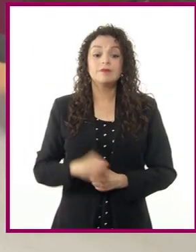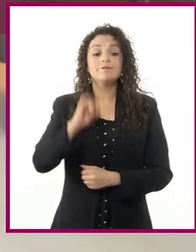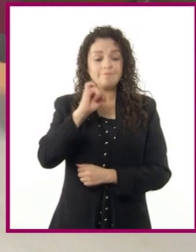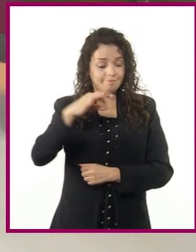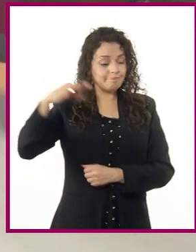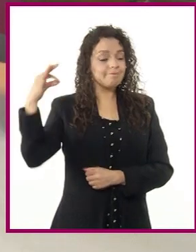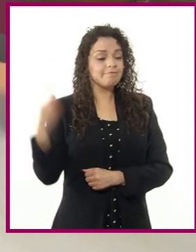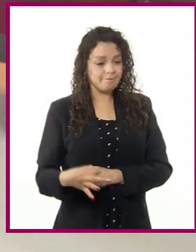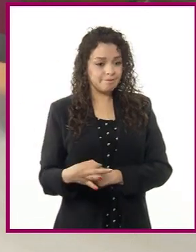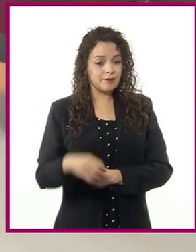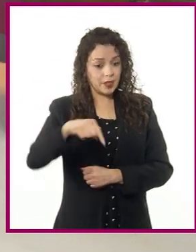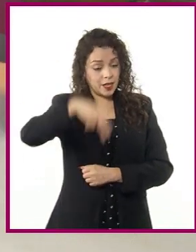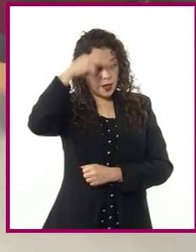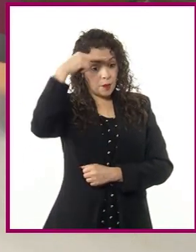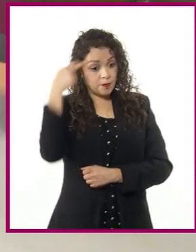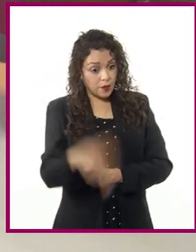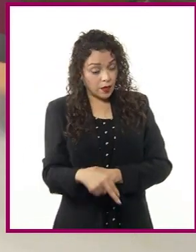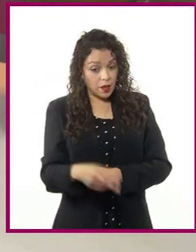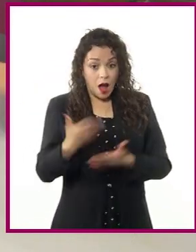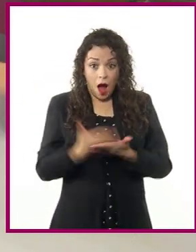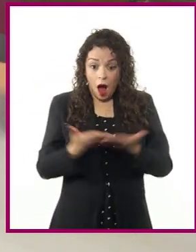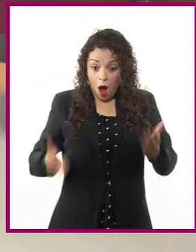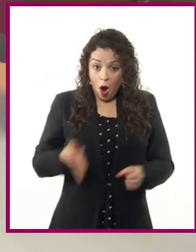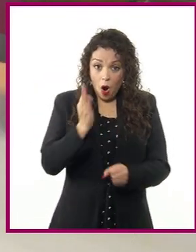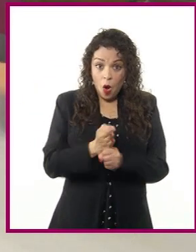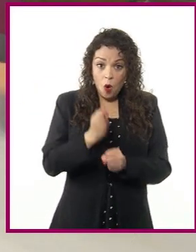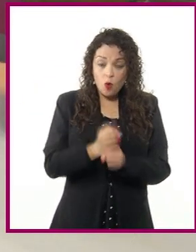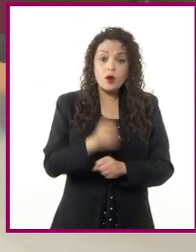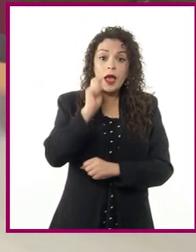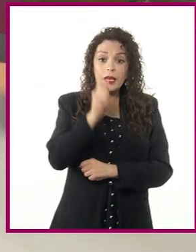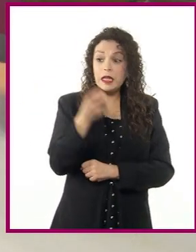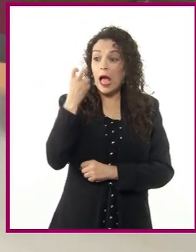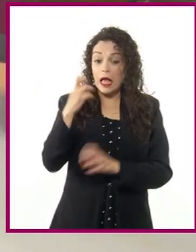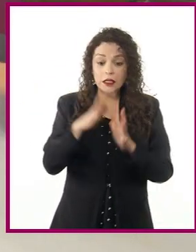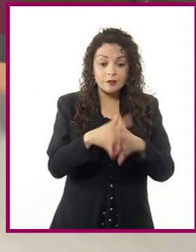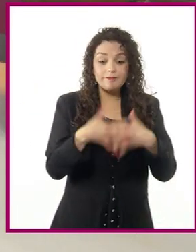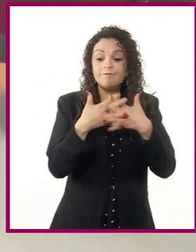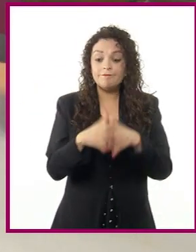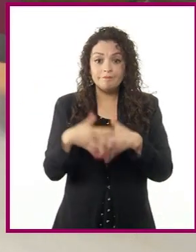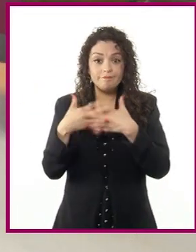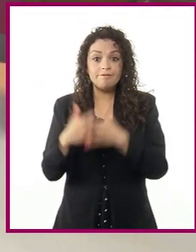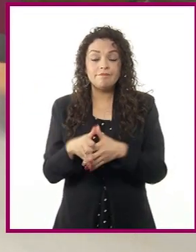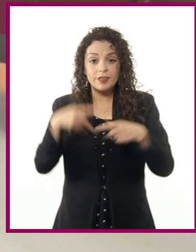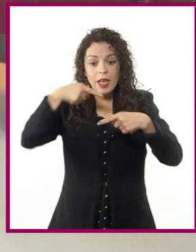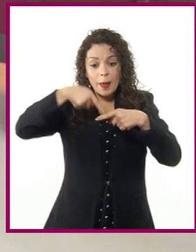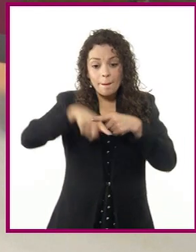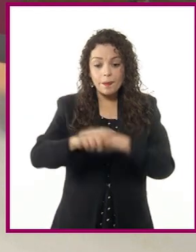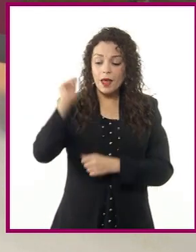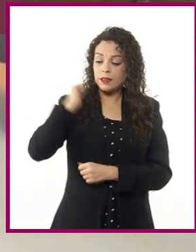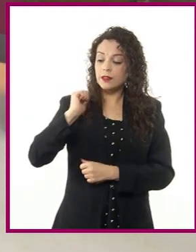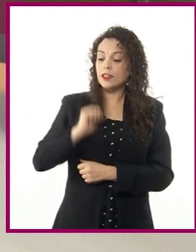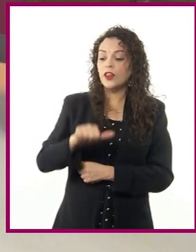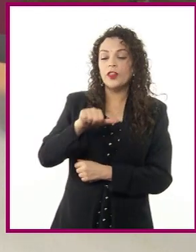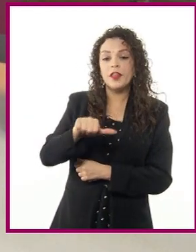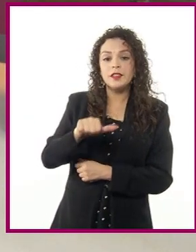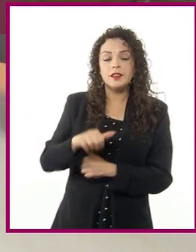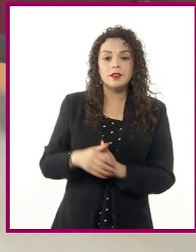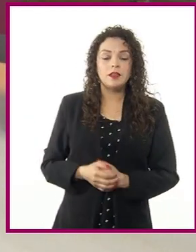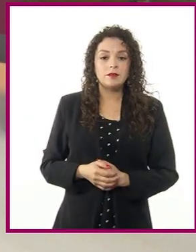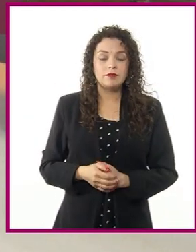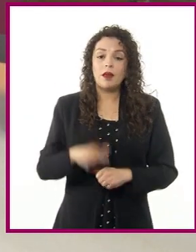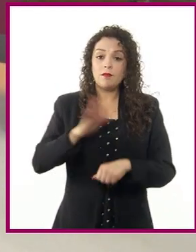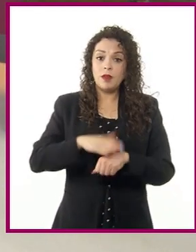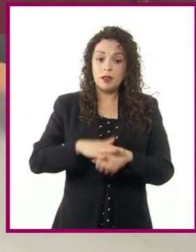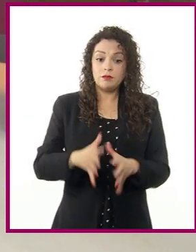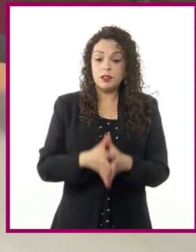Efectivamente, los mexicanos en la actualidad somos producto de ese mestizaje que inició en el siglo XVI y que se